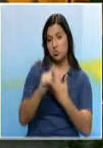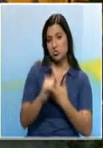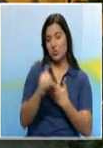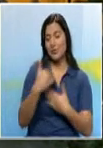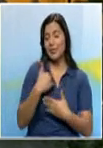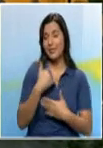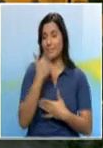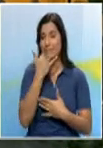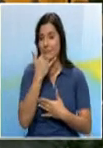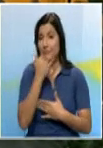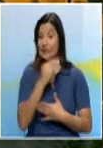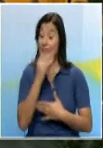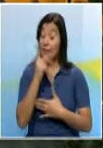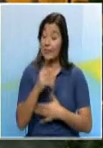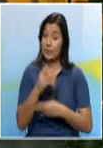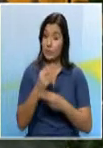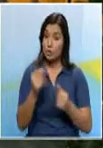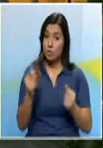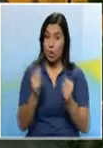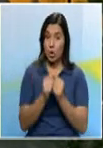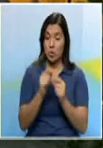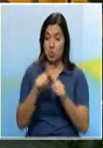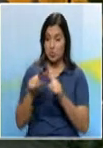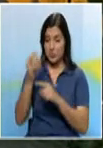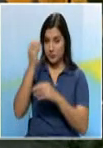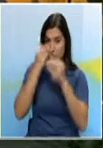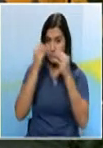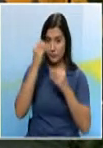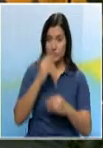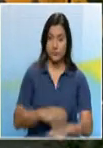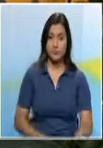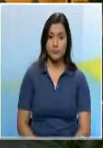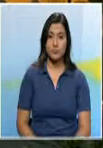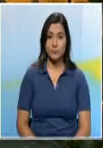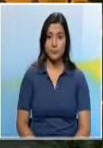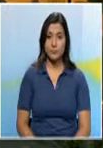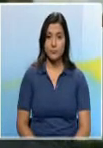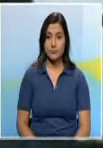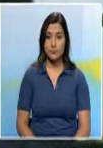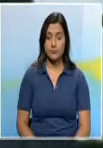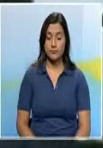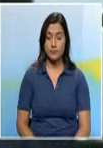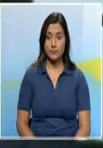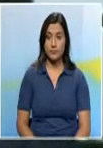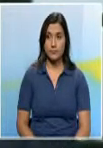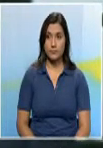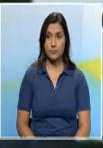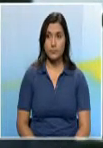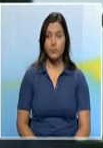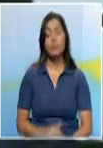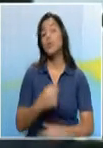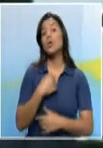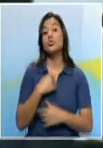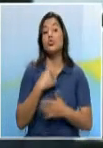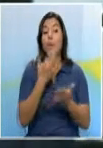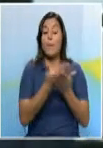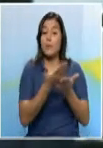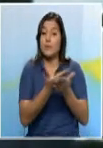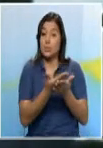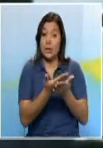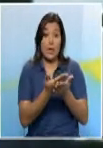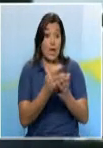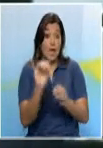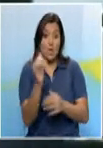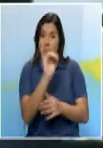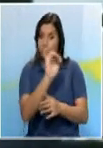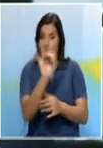defecto y que deben subsanarse mediante mociones. fuera, yo lo dictaminaría tal y como está y dejaría